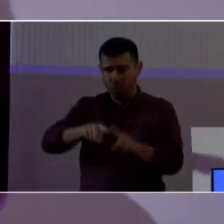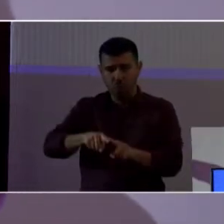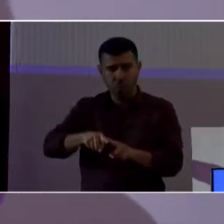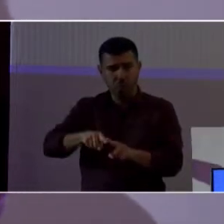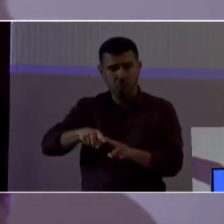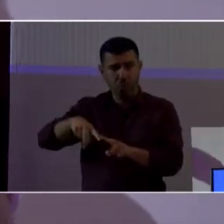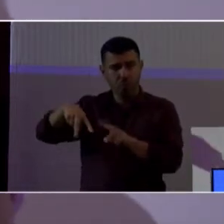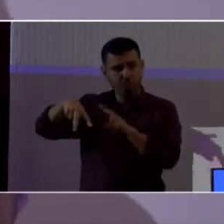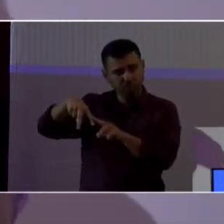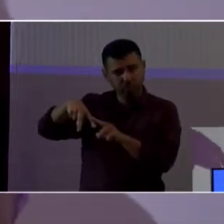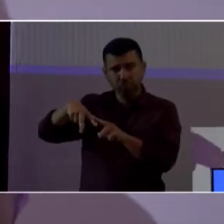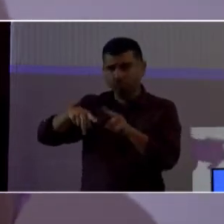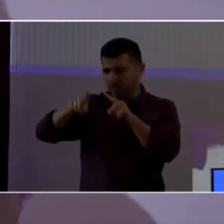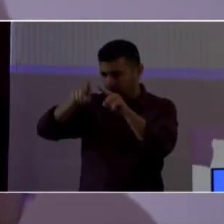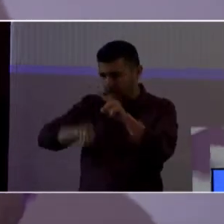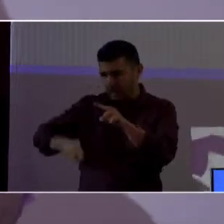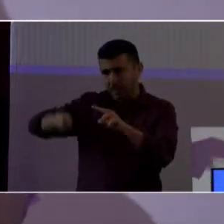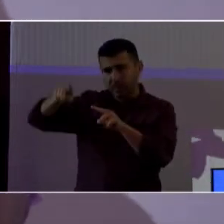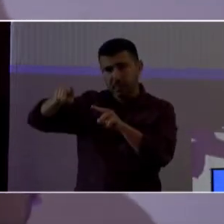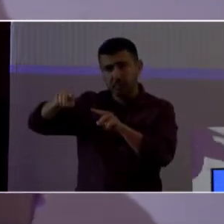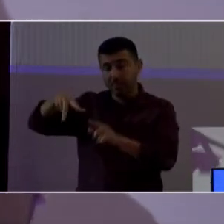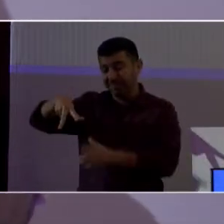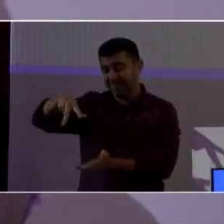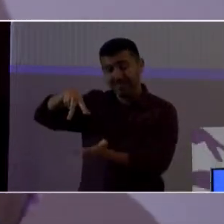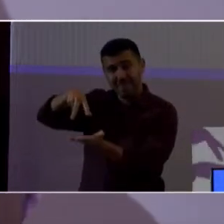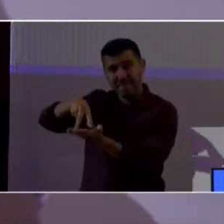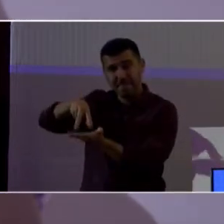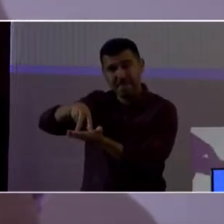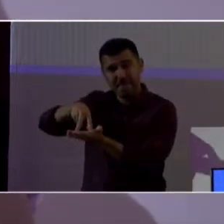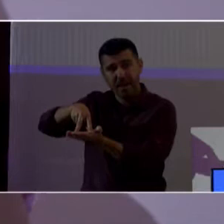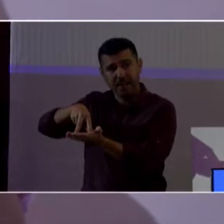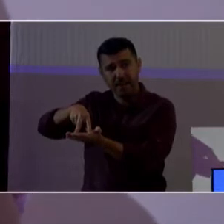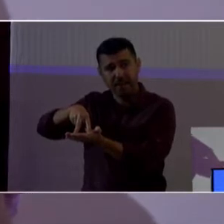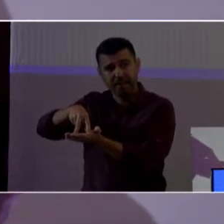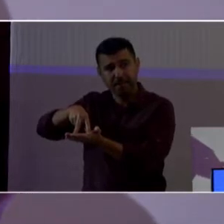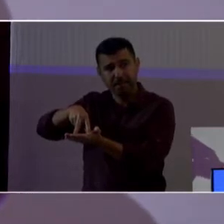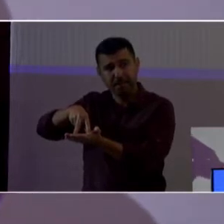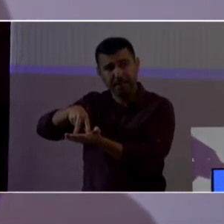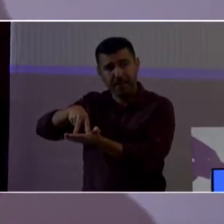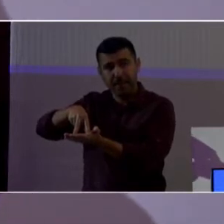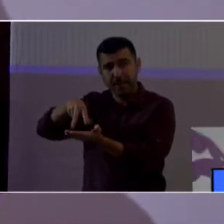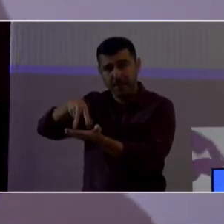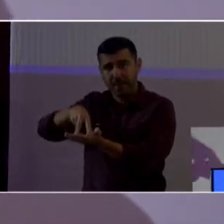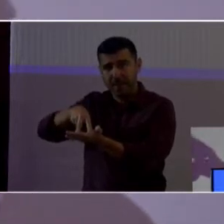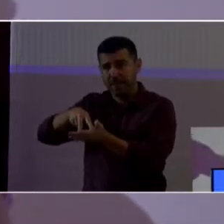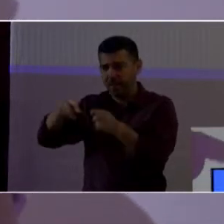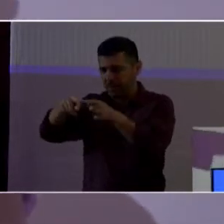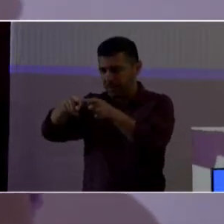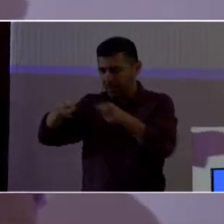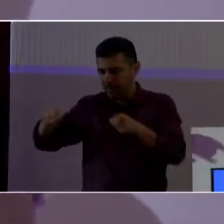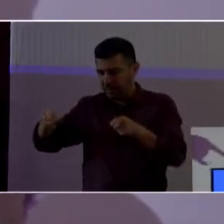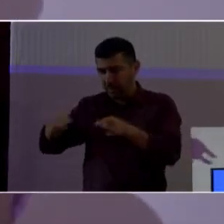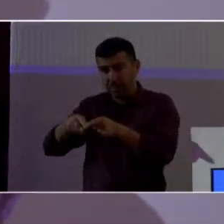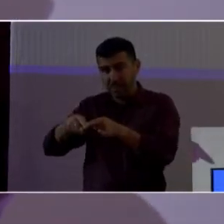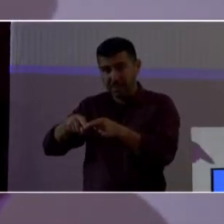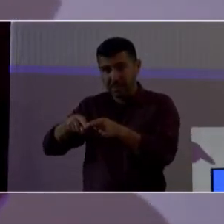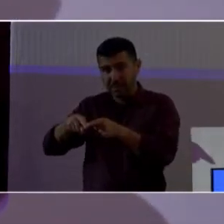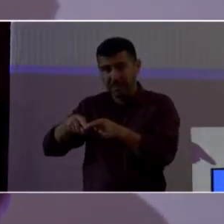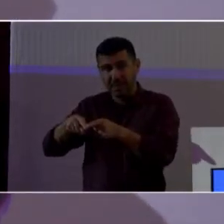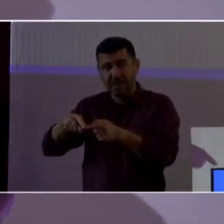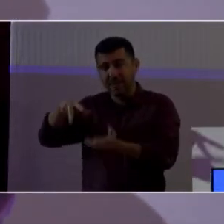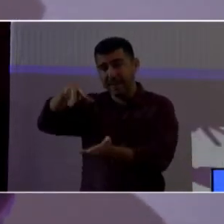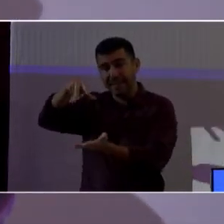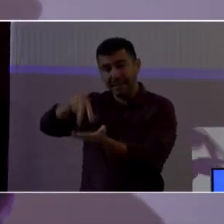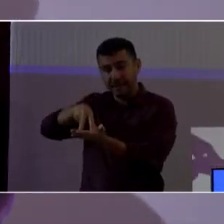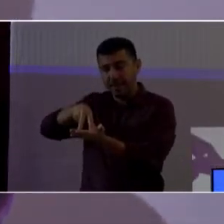sea, la pata, la posición de las patas viene triangular. Y cada una quiere decir, una